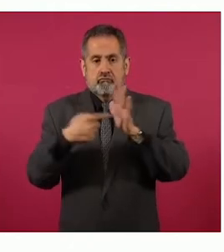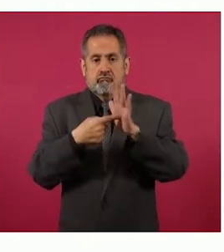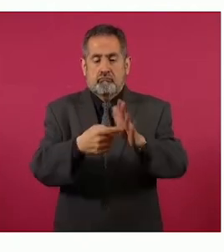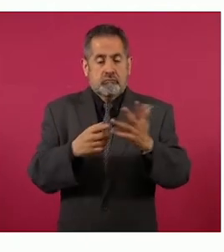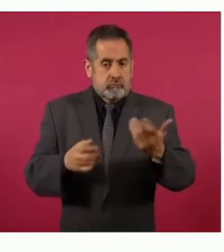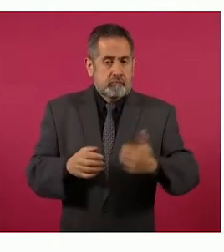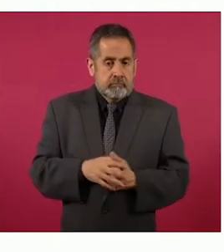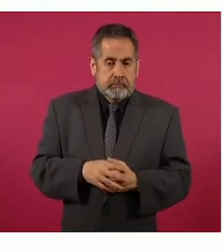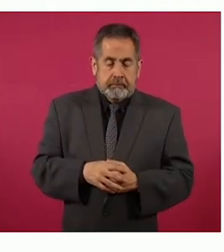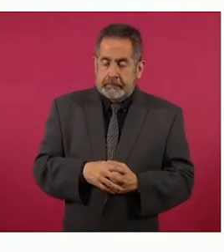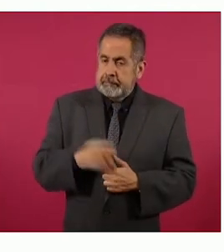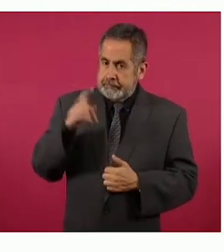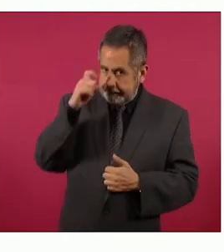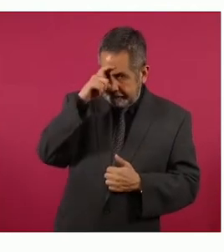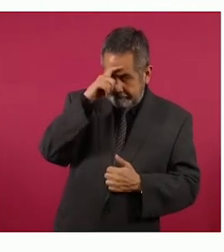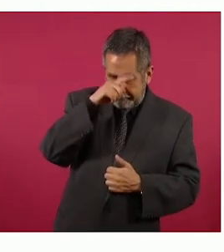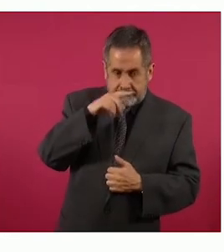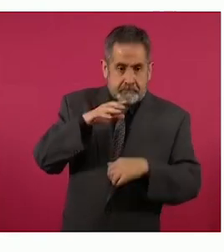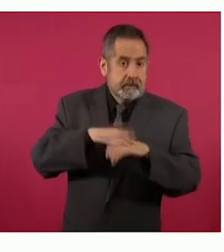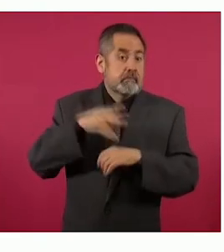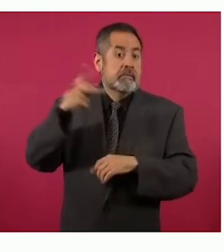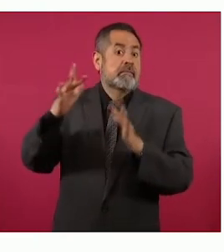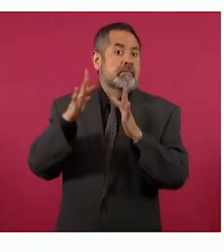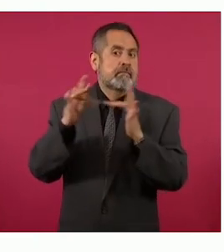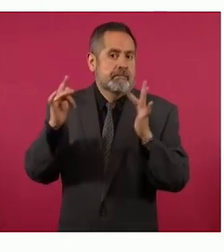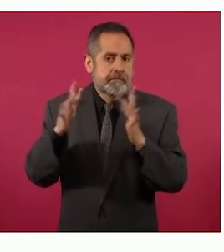Nos cuesta trabajo con los franceses.